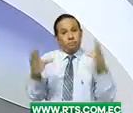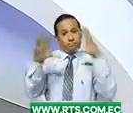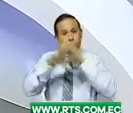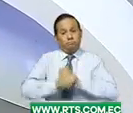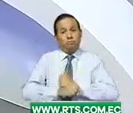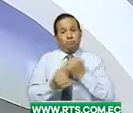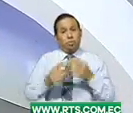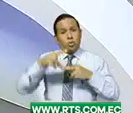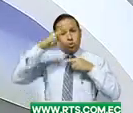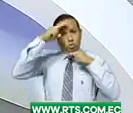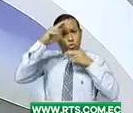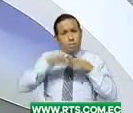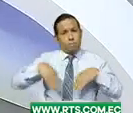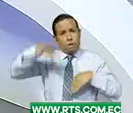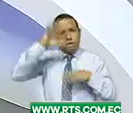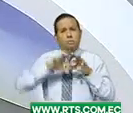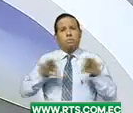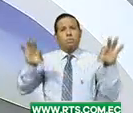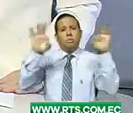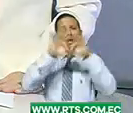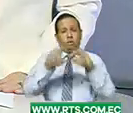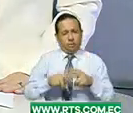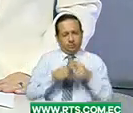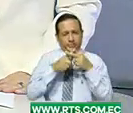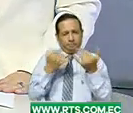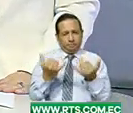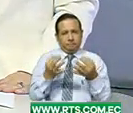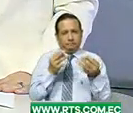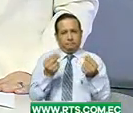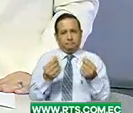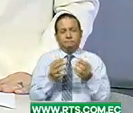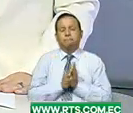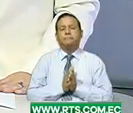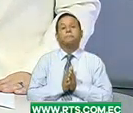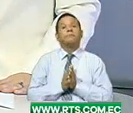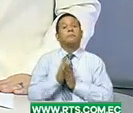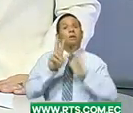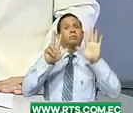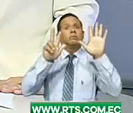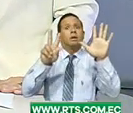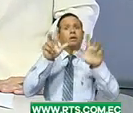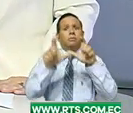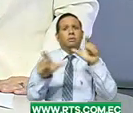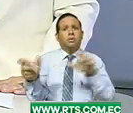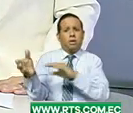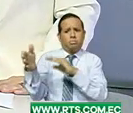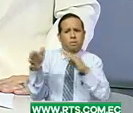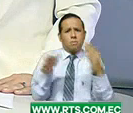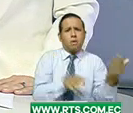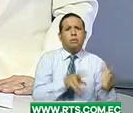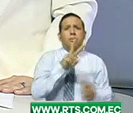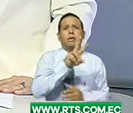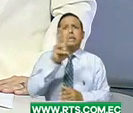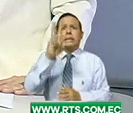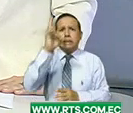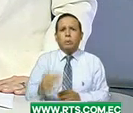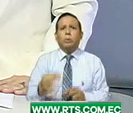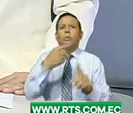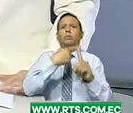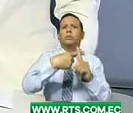más importantes. Iniciamos rápidamente. 7 fallecidos, 26 casos confirmados y